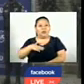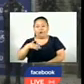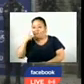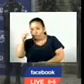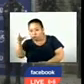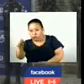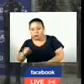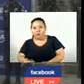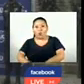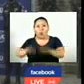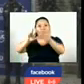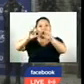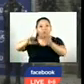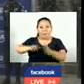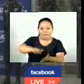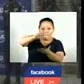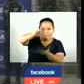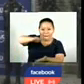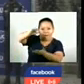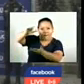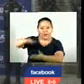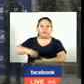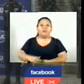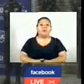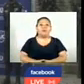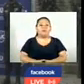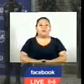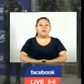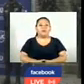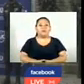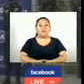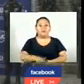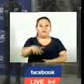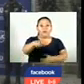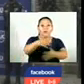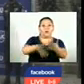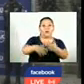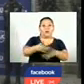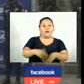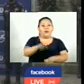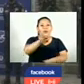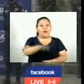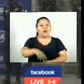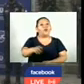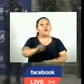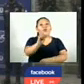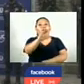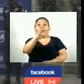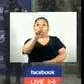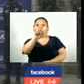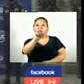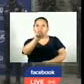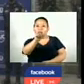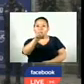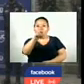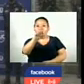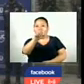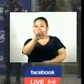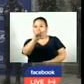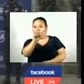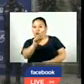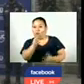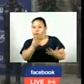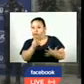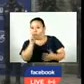ocho bultos luego en el el rancho 101 en la costa del sol también mientras